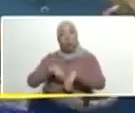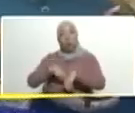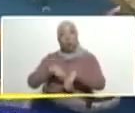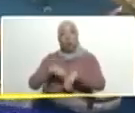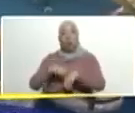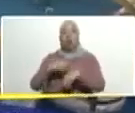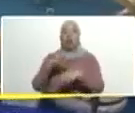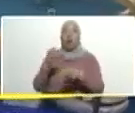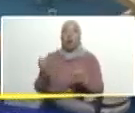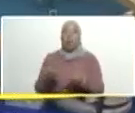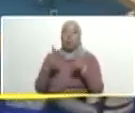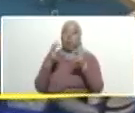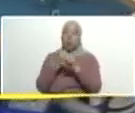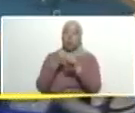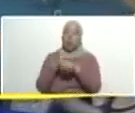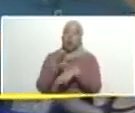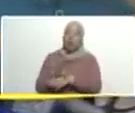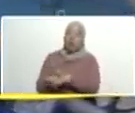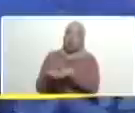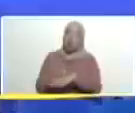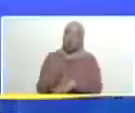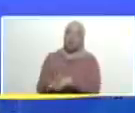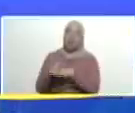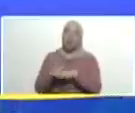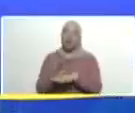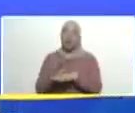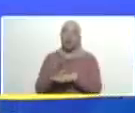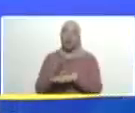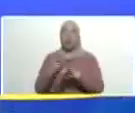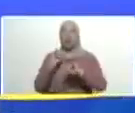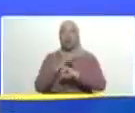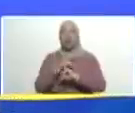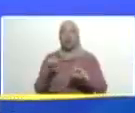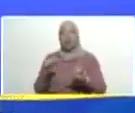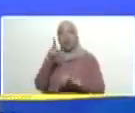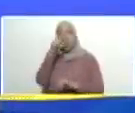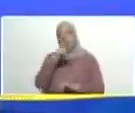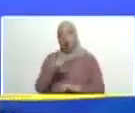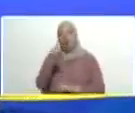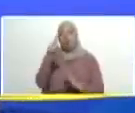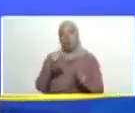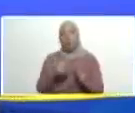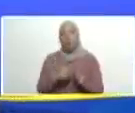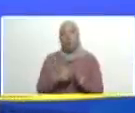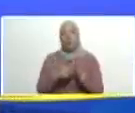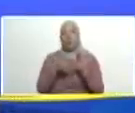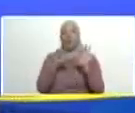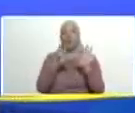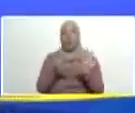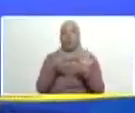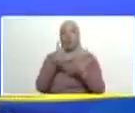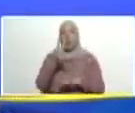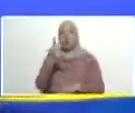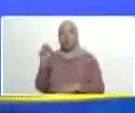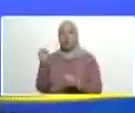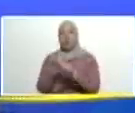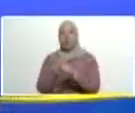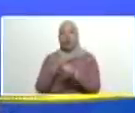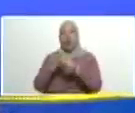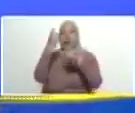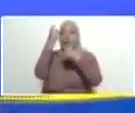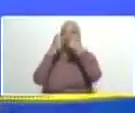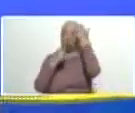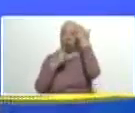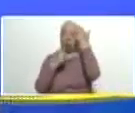esa oportunidad de protección. Luego, al final de los años 90 y al inicio del 2000, el presidente Chávez